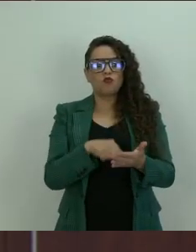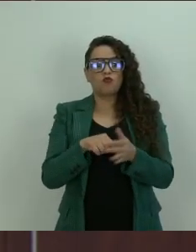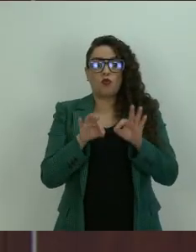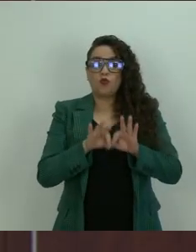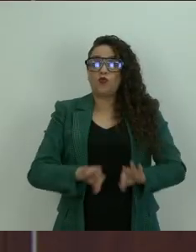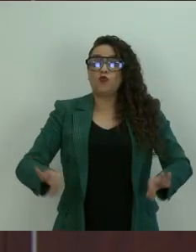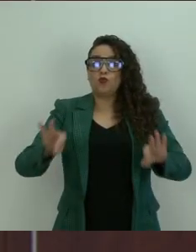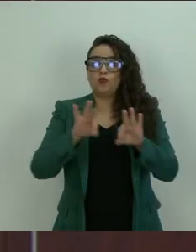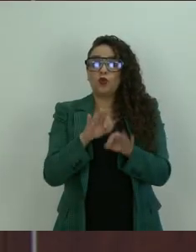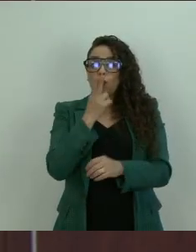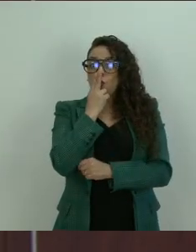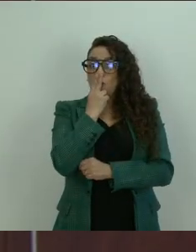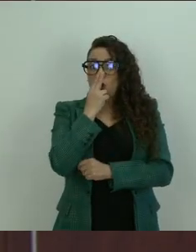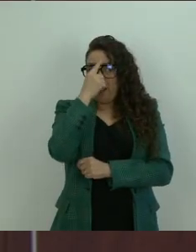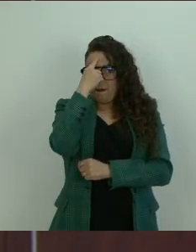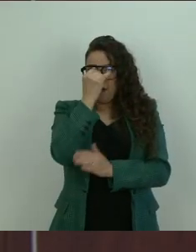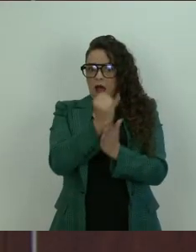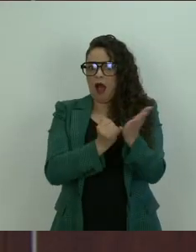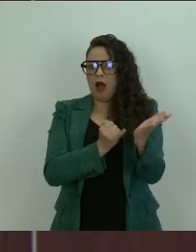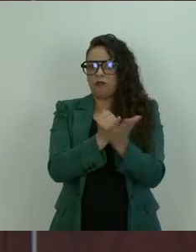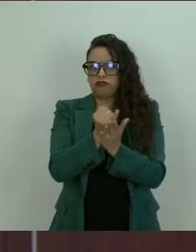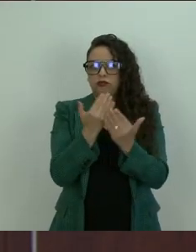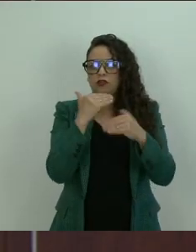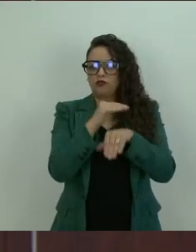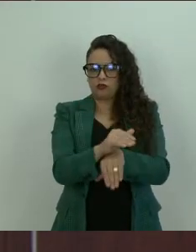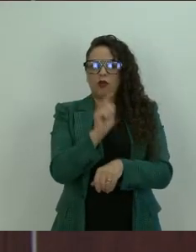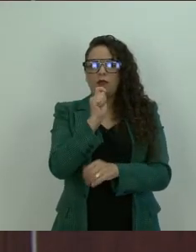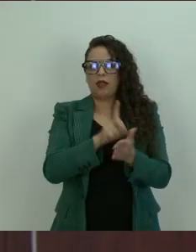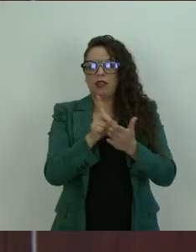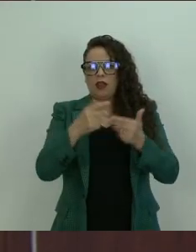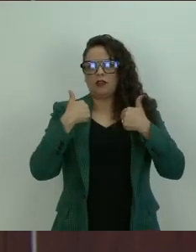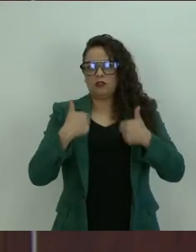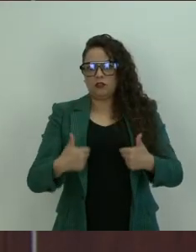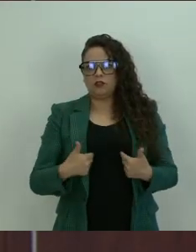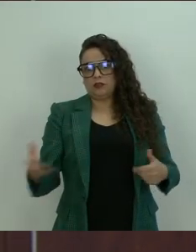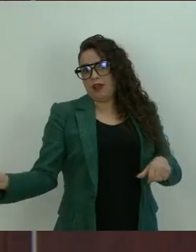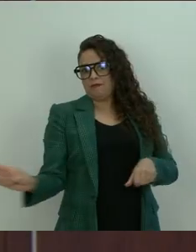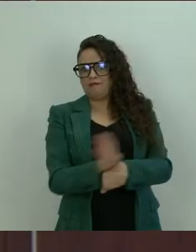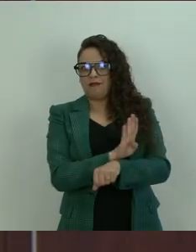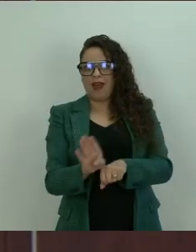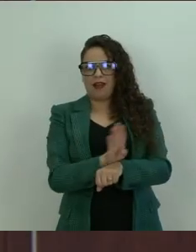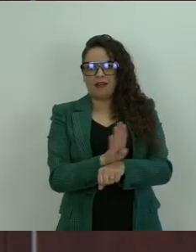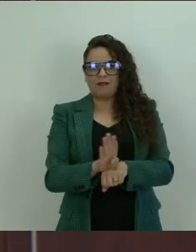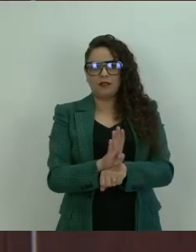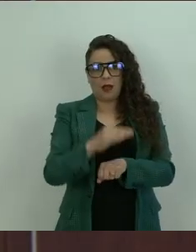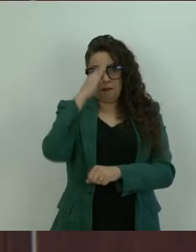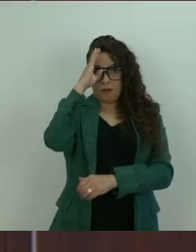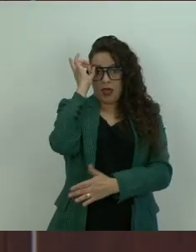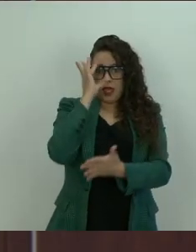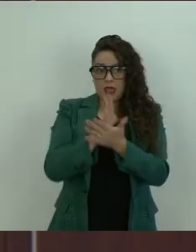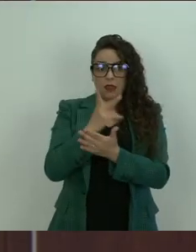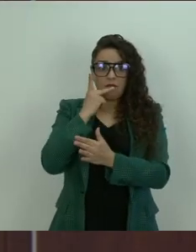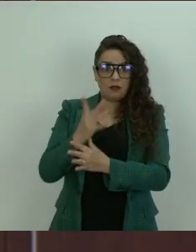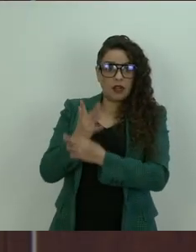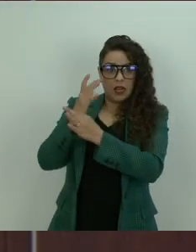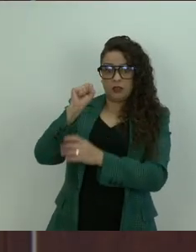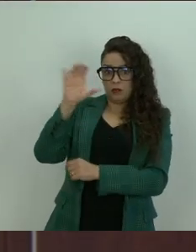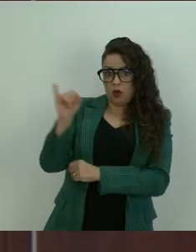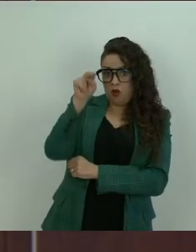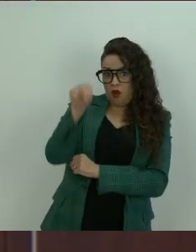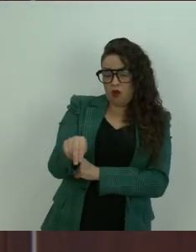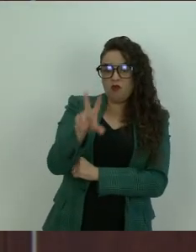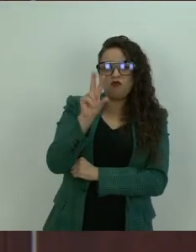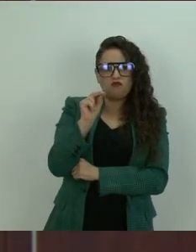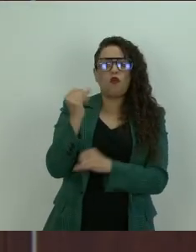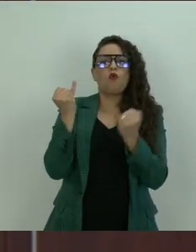tomar decisiones muy importantes en favor de los derechos humanos, no solo, como ya se dijo, en la Suprema Corte de Justicia de la Nación, sino